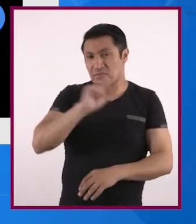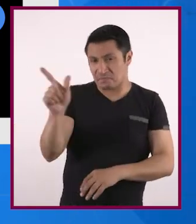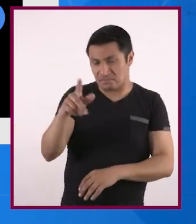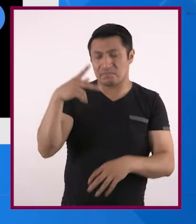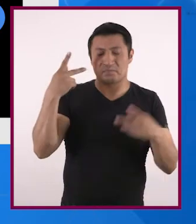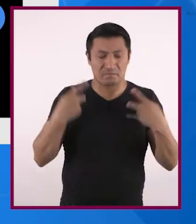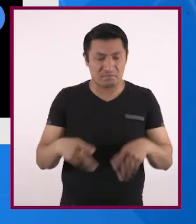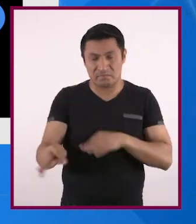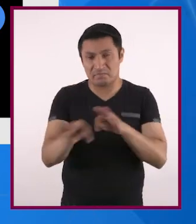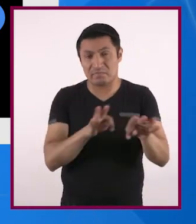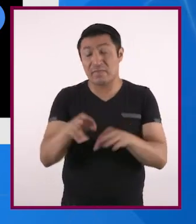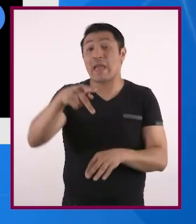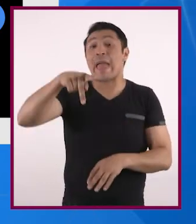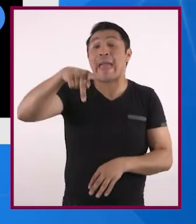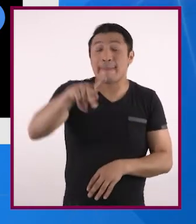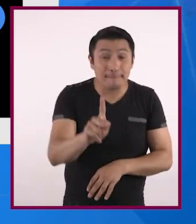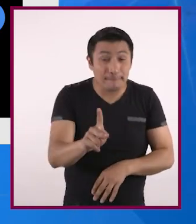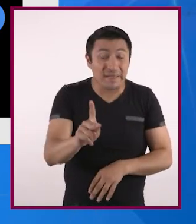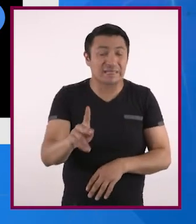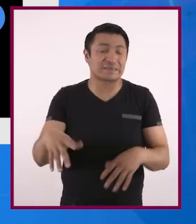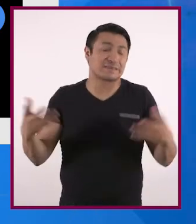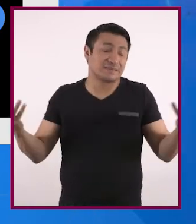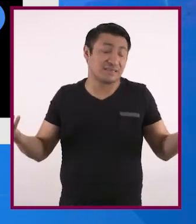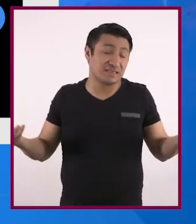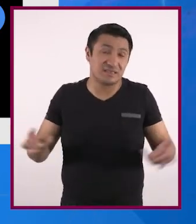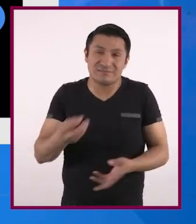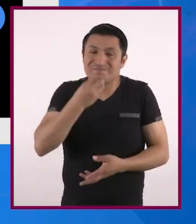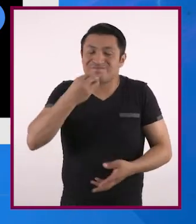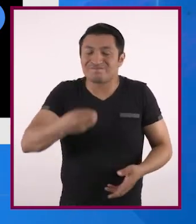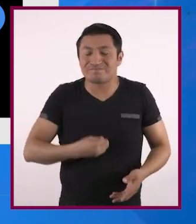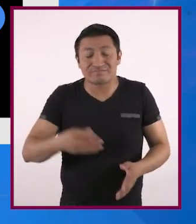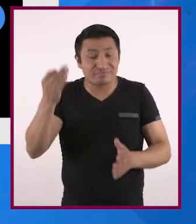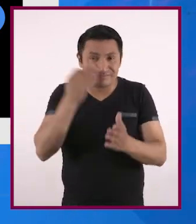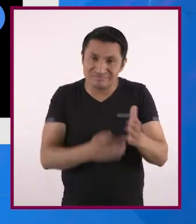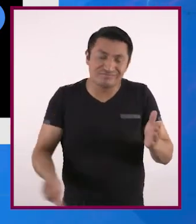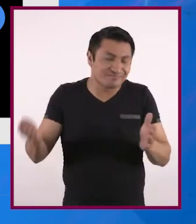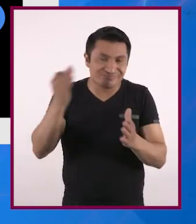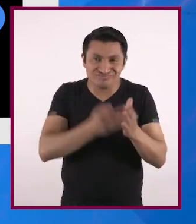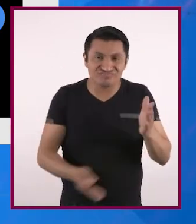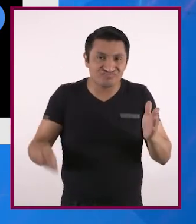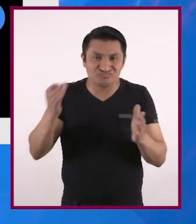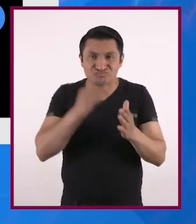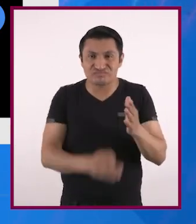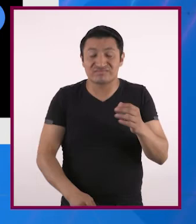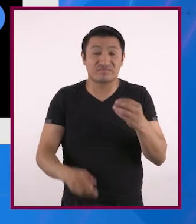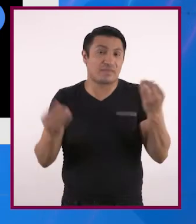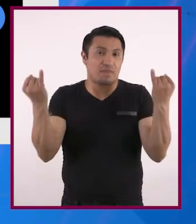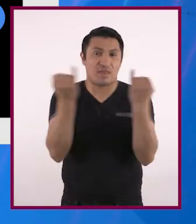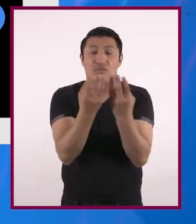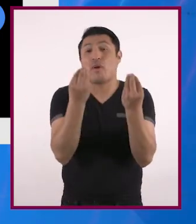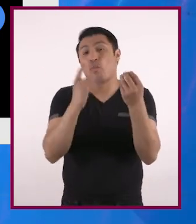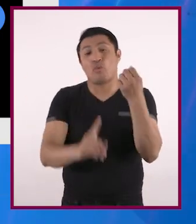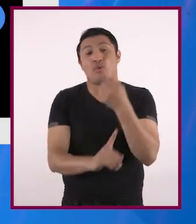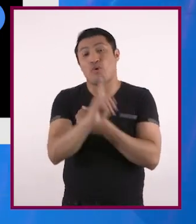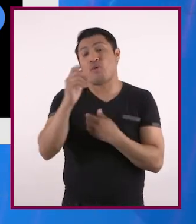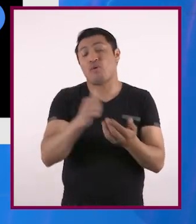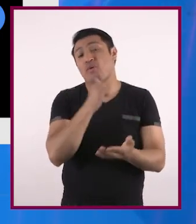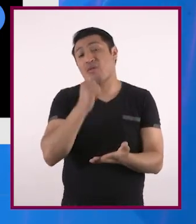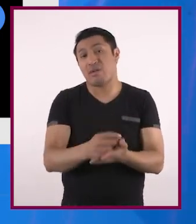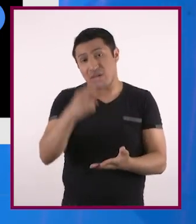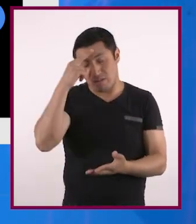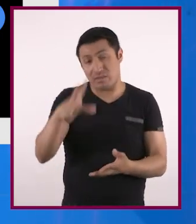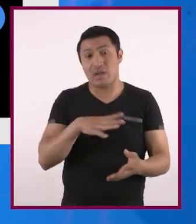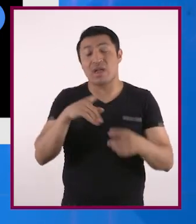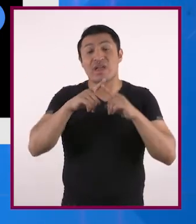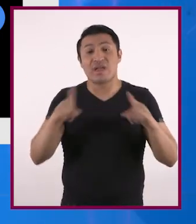quienes trabajan en ella, pero desafortunadamente con insuficiencia, ¿no? Como muchos problemas en la Ciudad de México. Habría que diferenciar entre